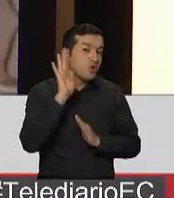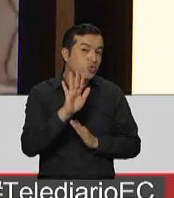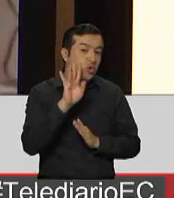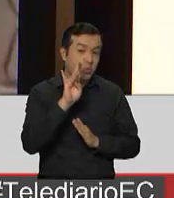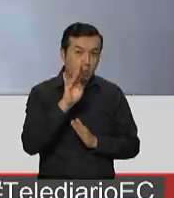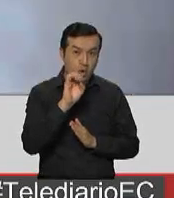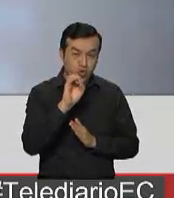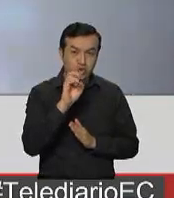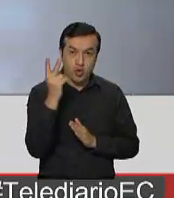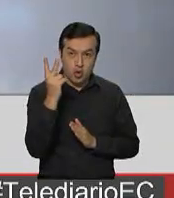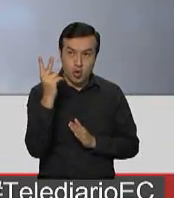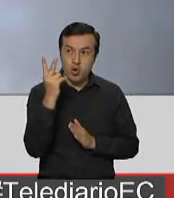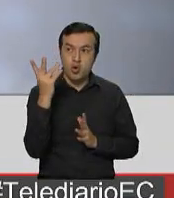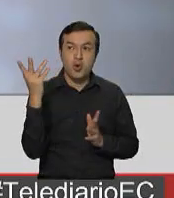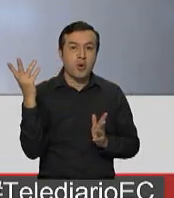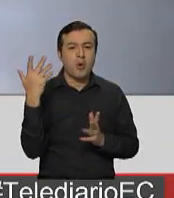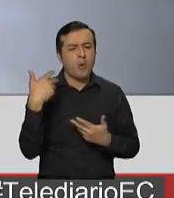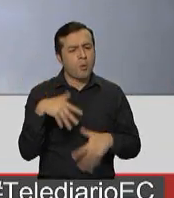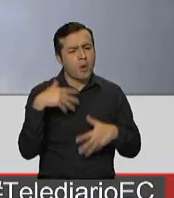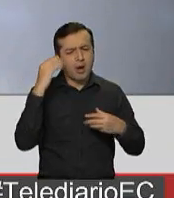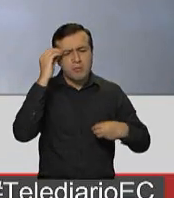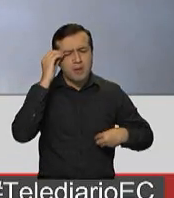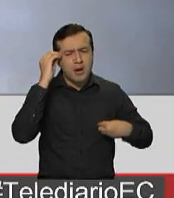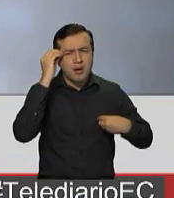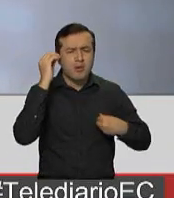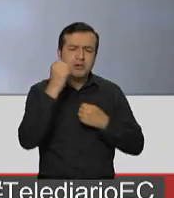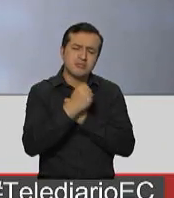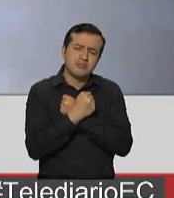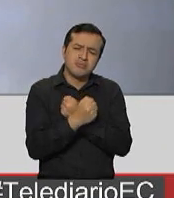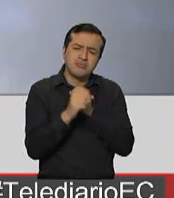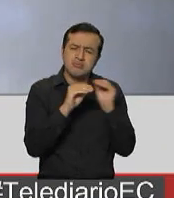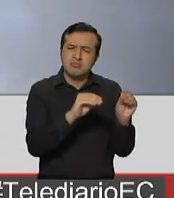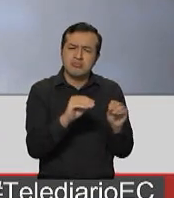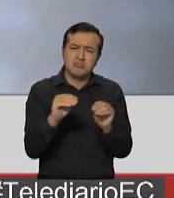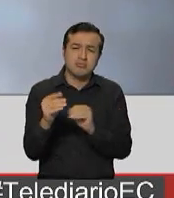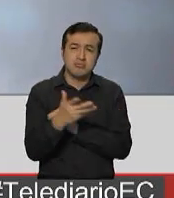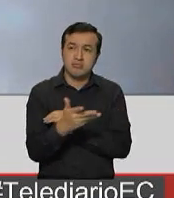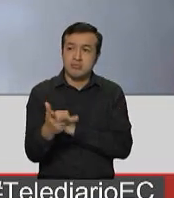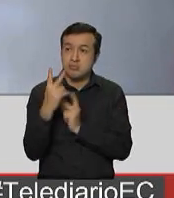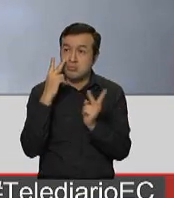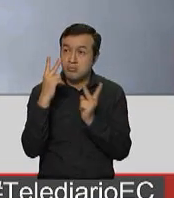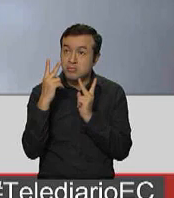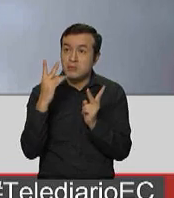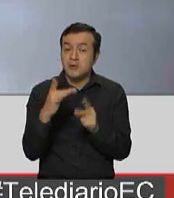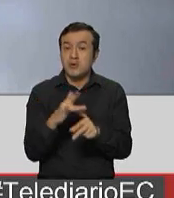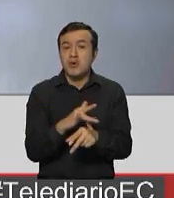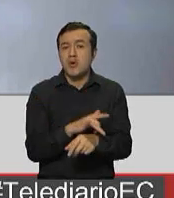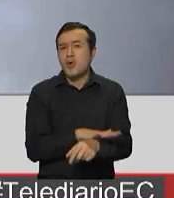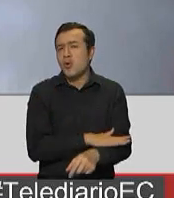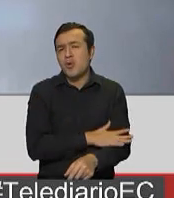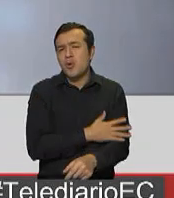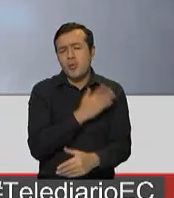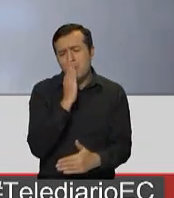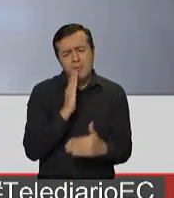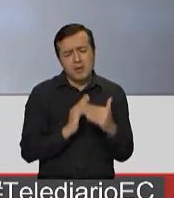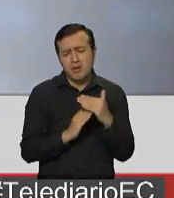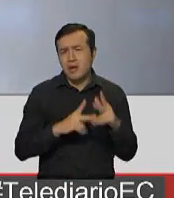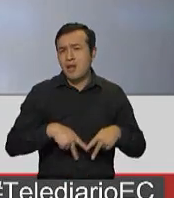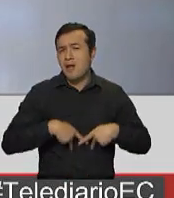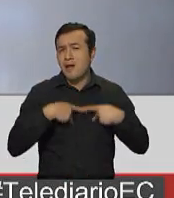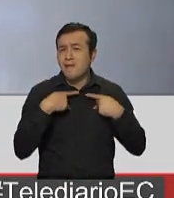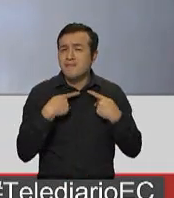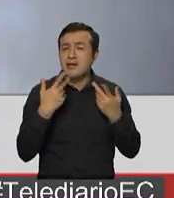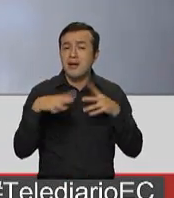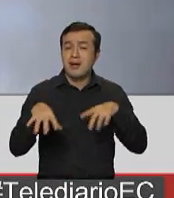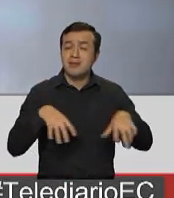ya fallecido para sembrar valores con amor, aquellos que se reflejan en la sencillez de la vida, en la bondad de